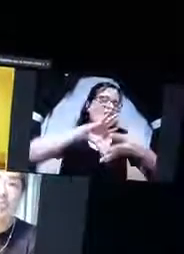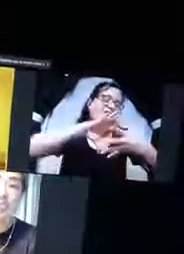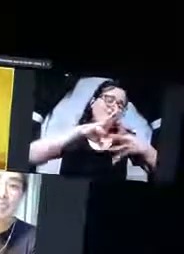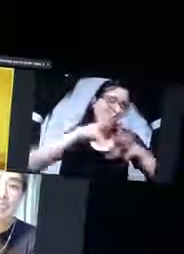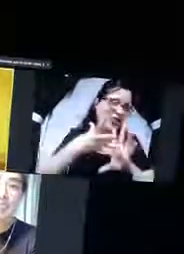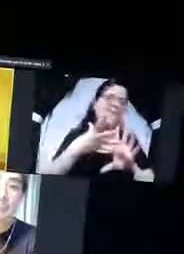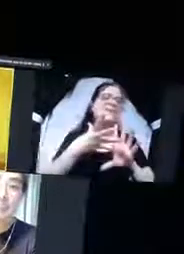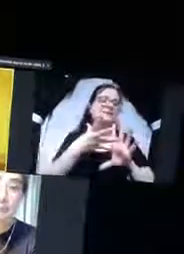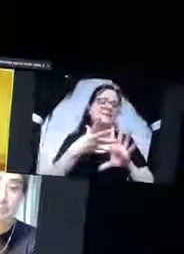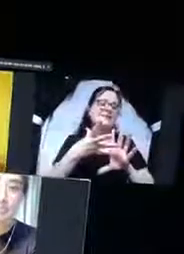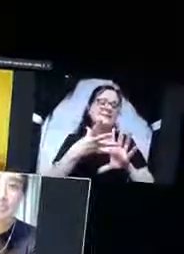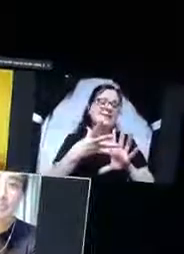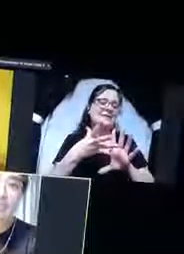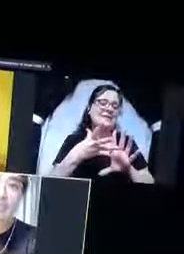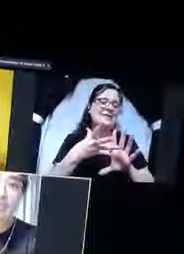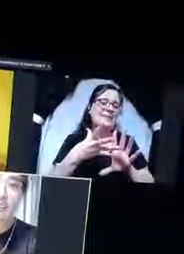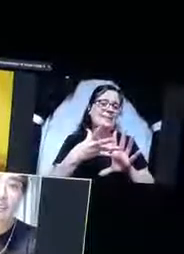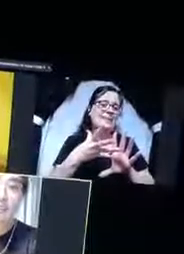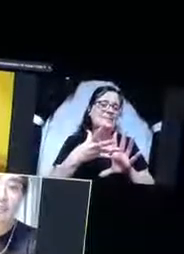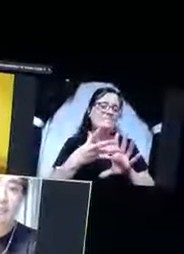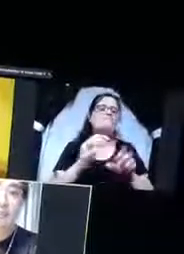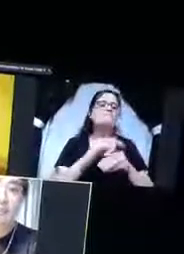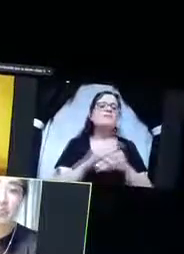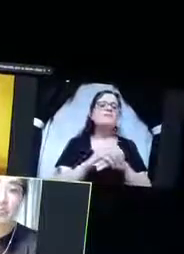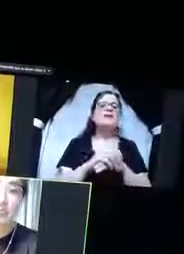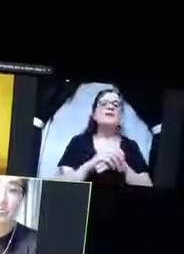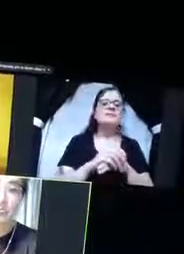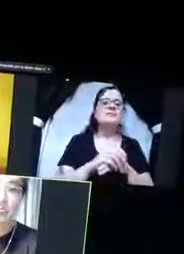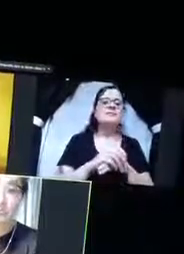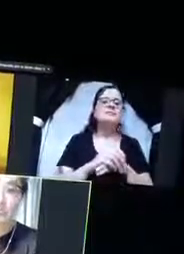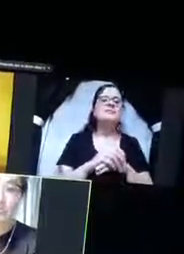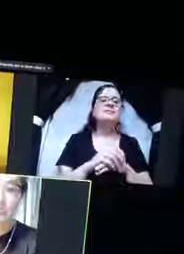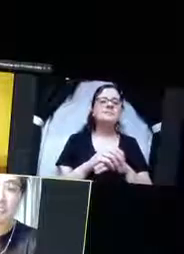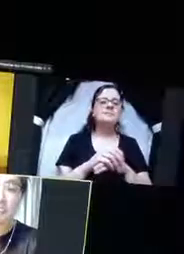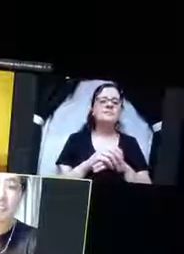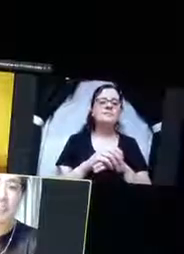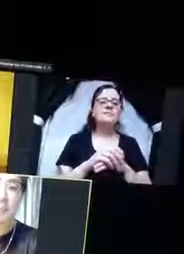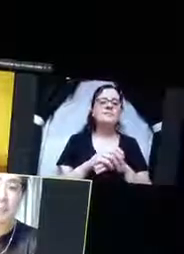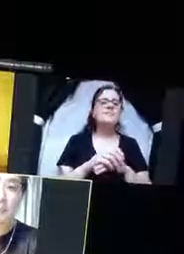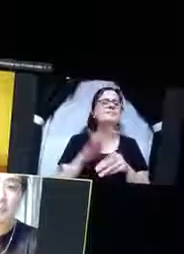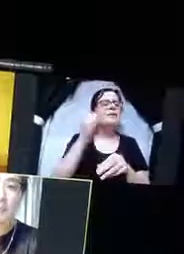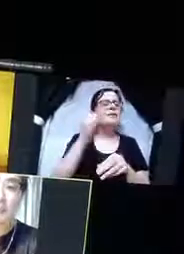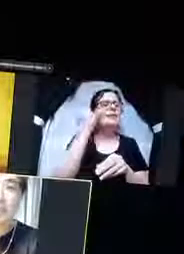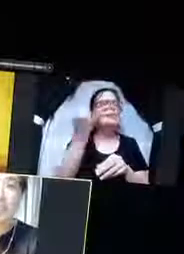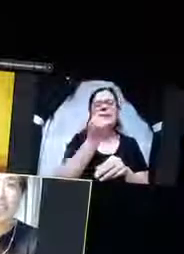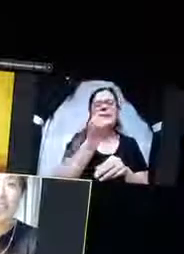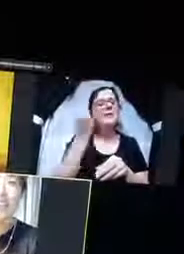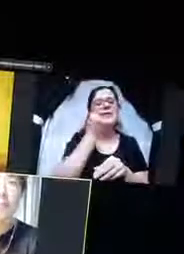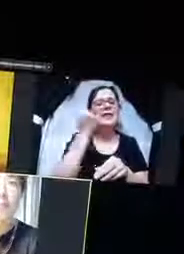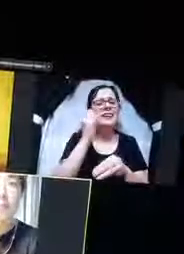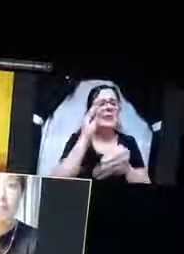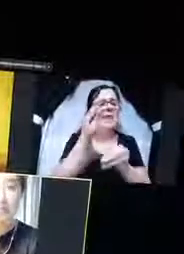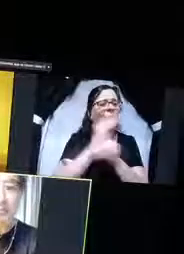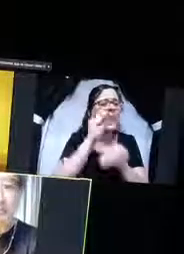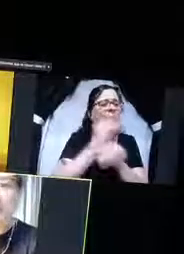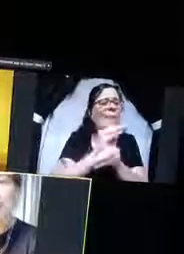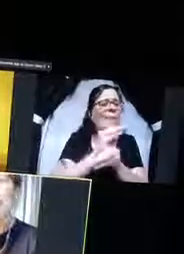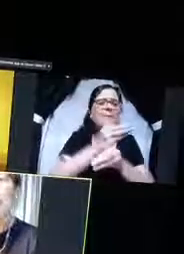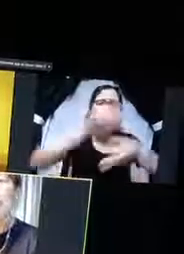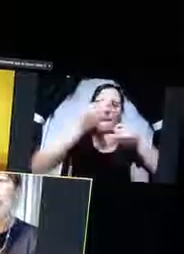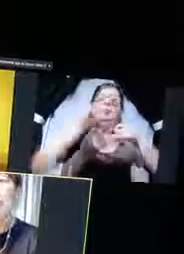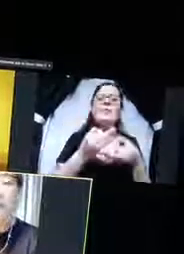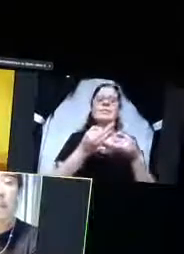interesante para cualquier papá que esté teniendo dificultades en lo que es la alimentación en los chicos, ¿sí? Sabemos que es súper importante que coman muy bien